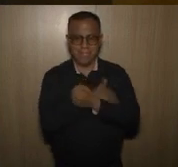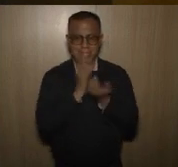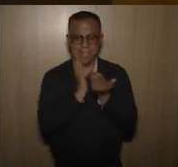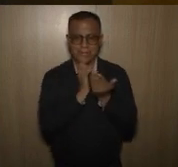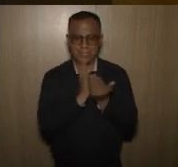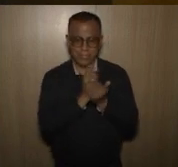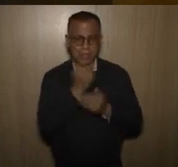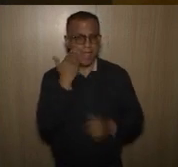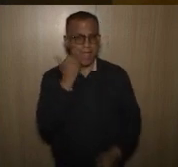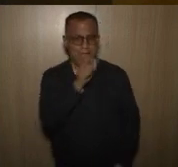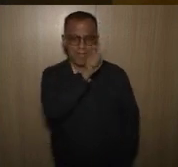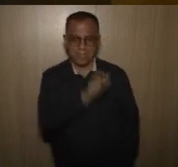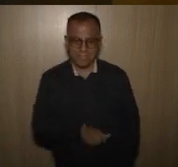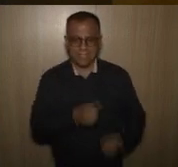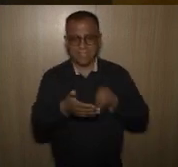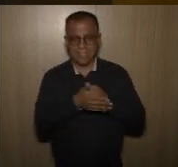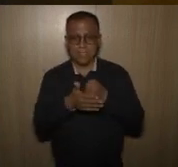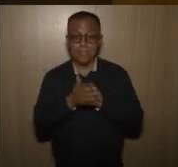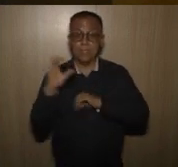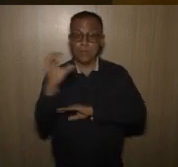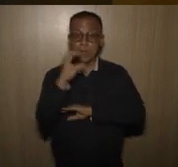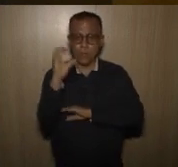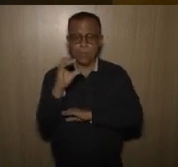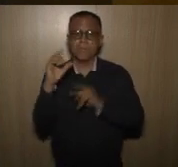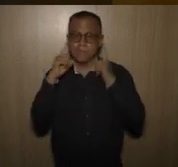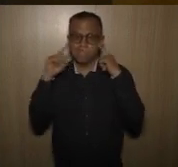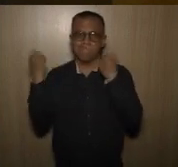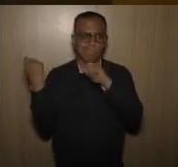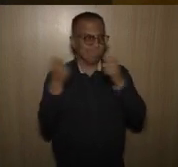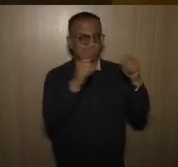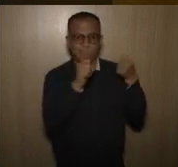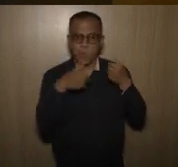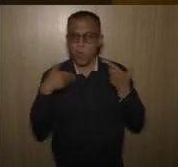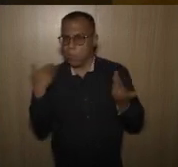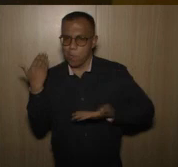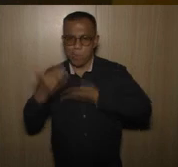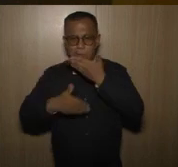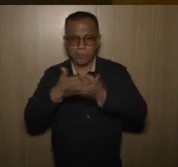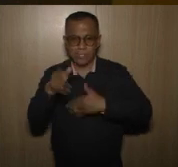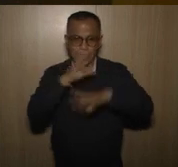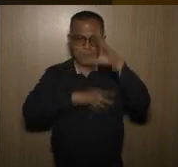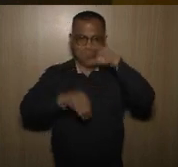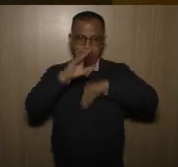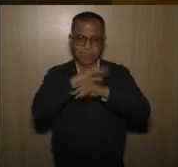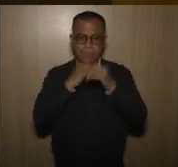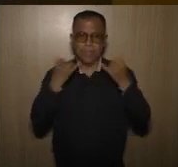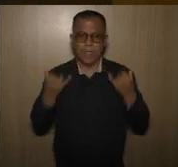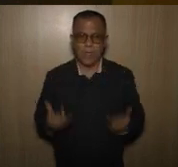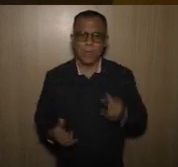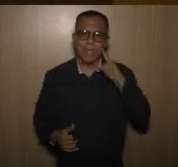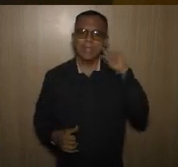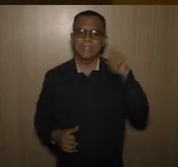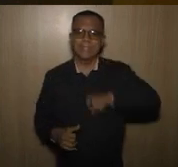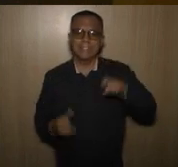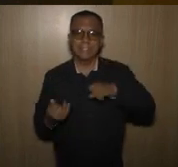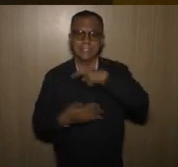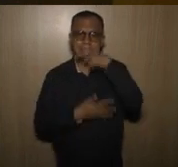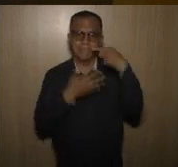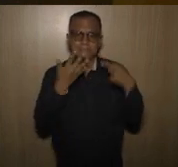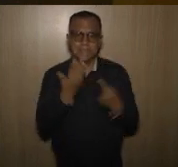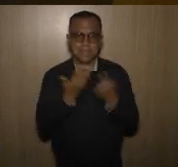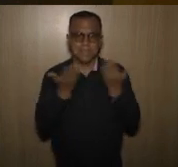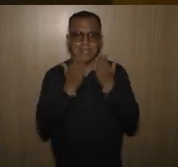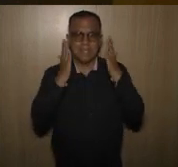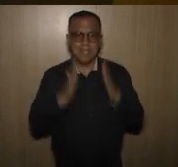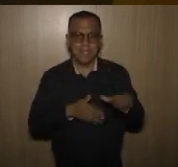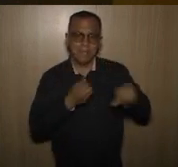Educación. Colombia se preocupó mucho por esos resultados de aprendizaje, por qué es lo que necesita el estudiante, cómo lo deben apoyar